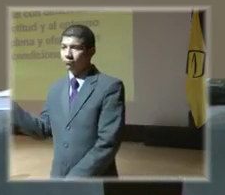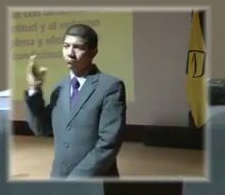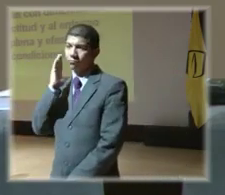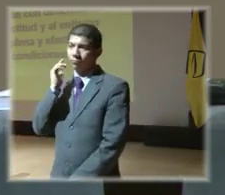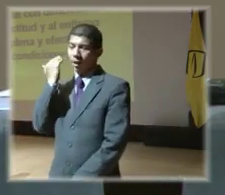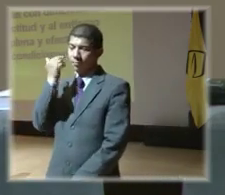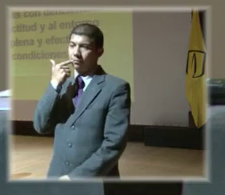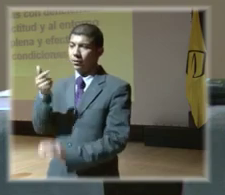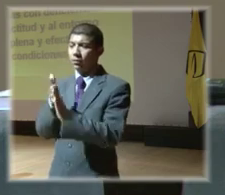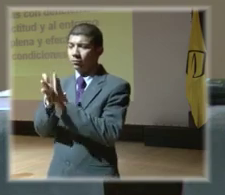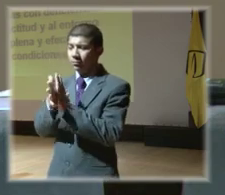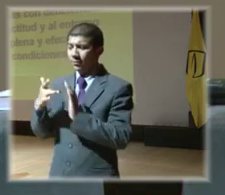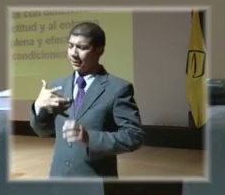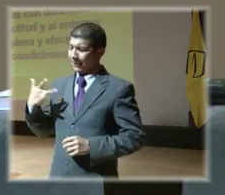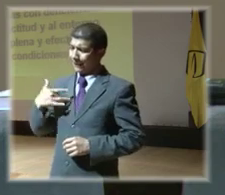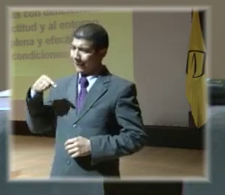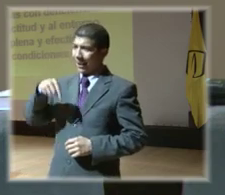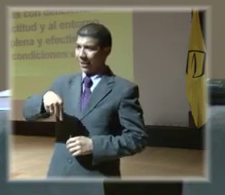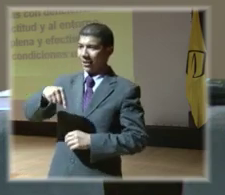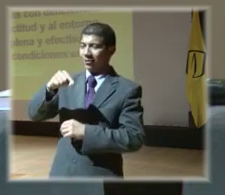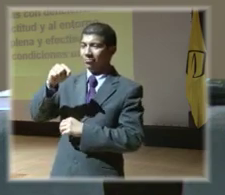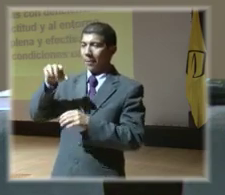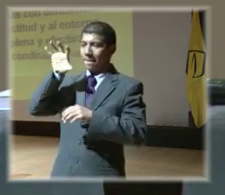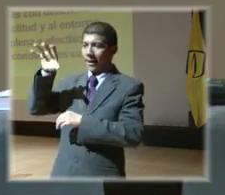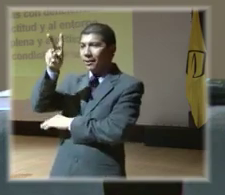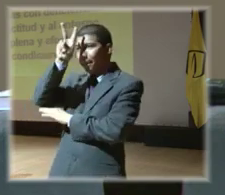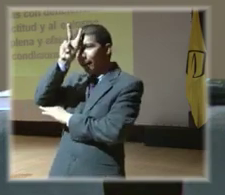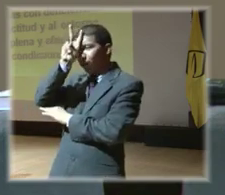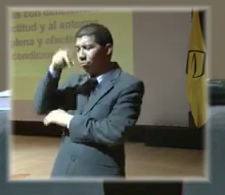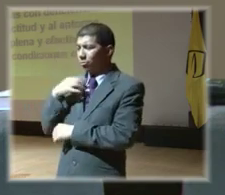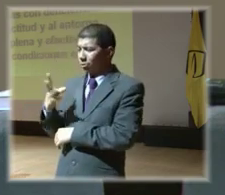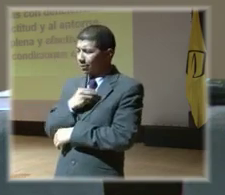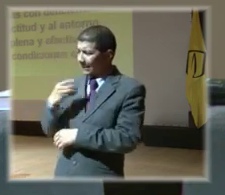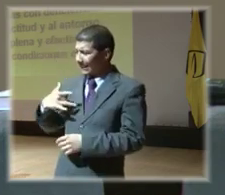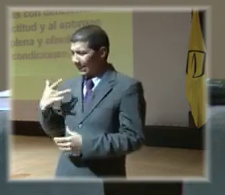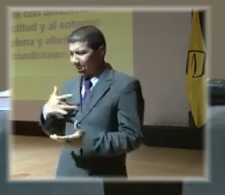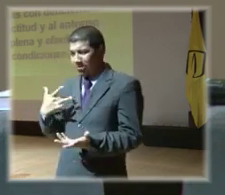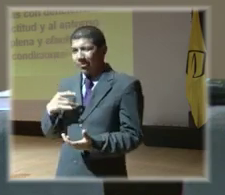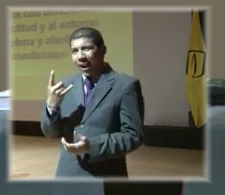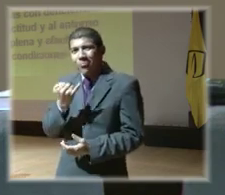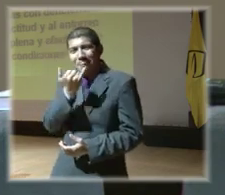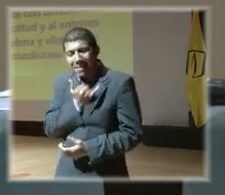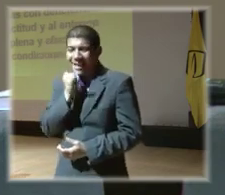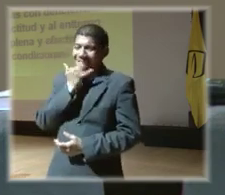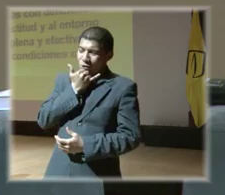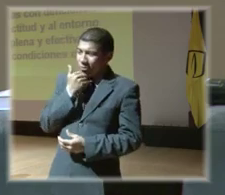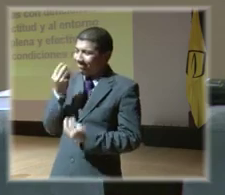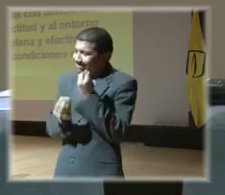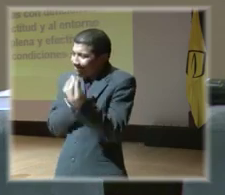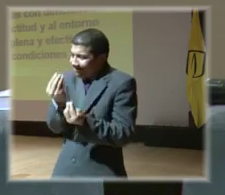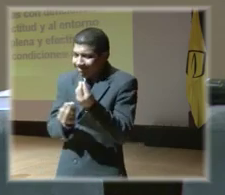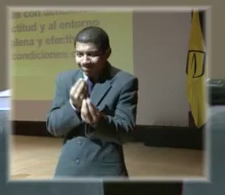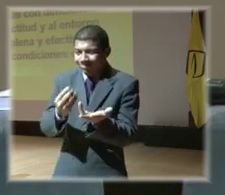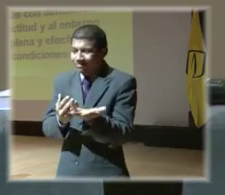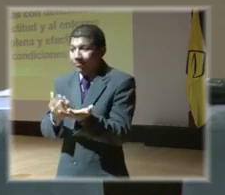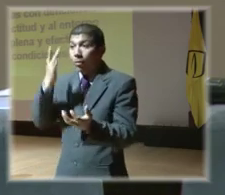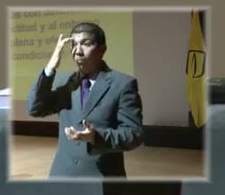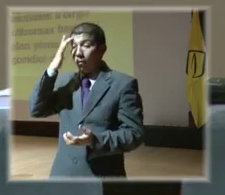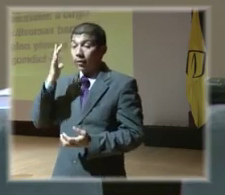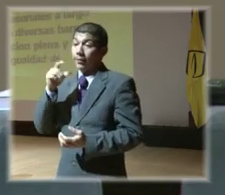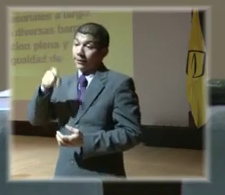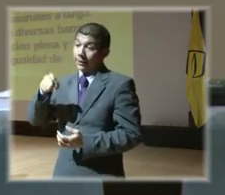mal, pero no sabemos cómo hacer para proceder al externamiento de estas personas porque sentimos que de alguna manera hay una